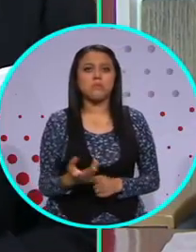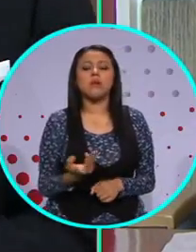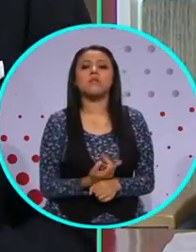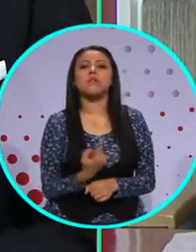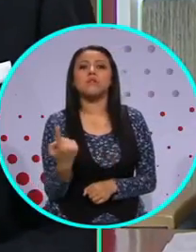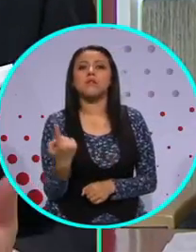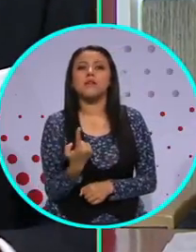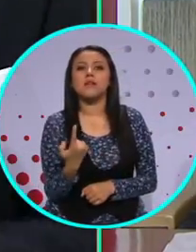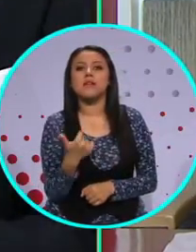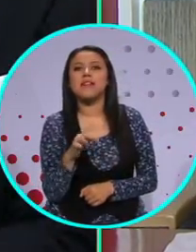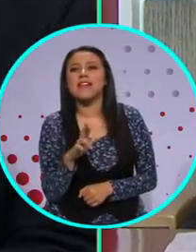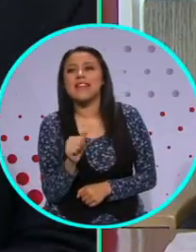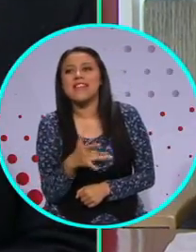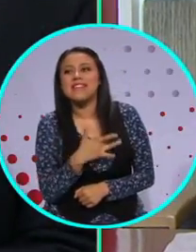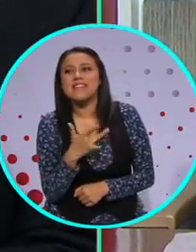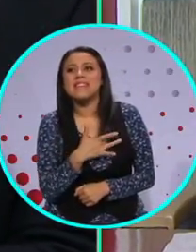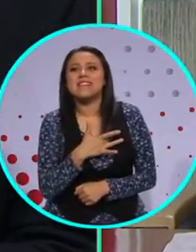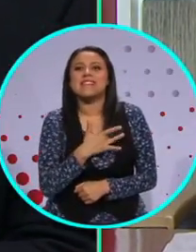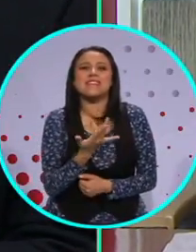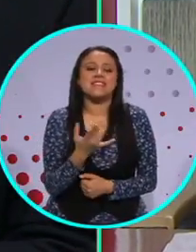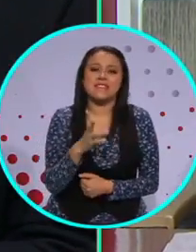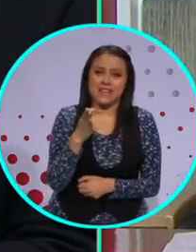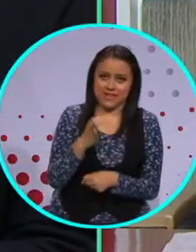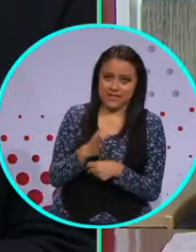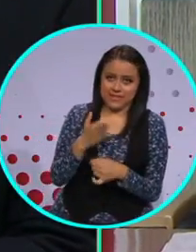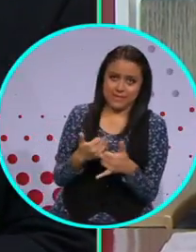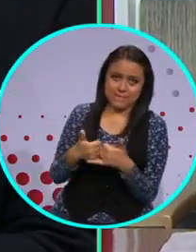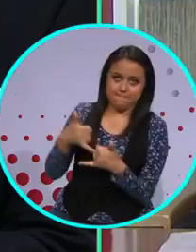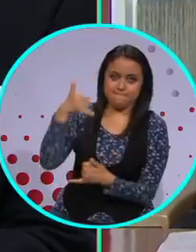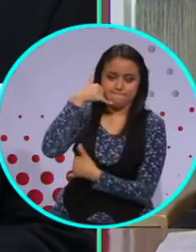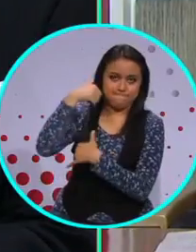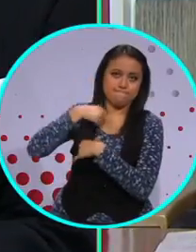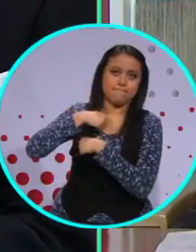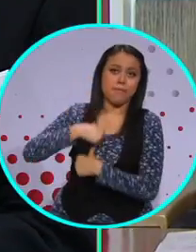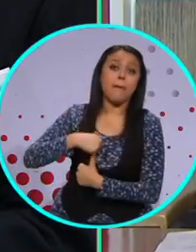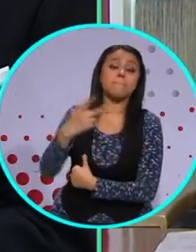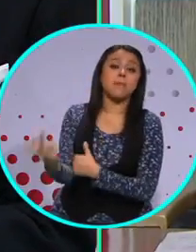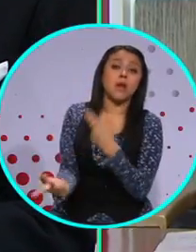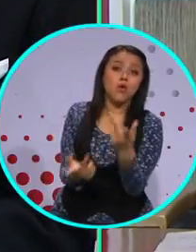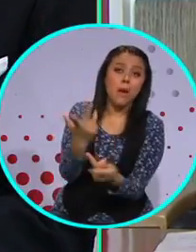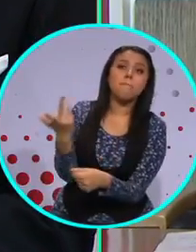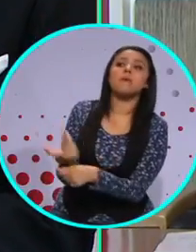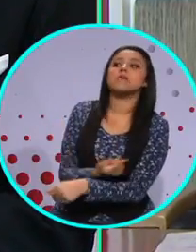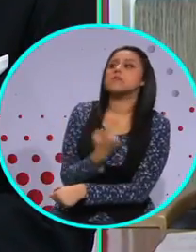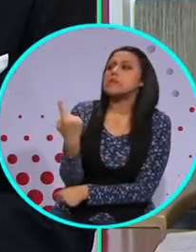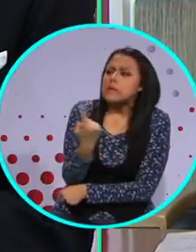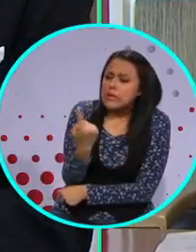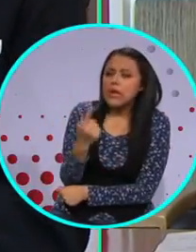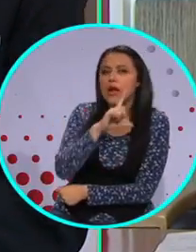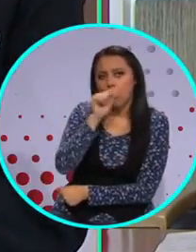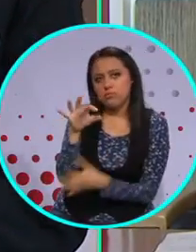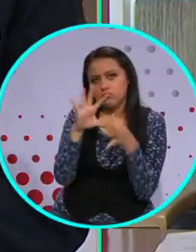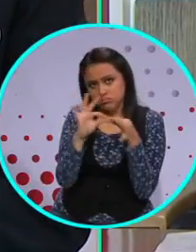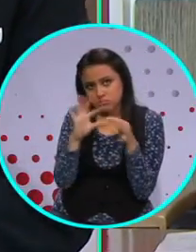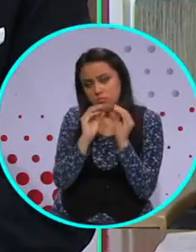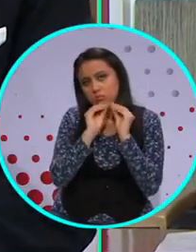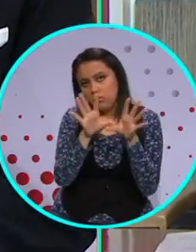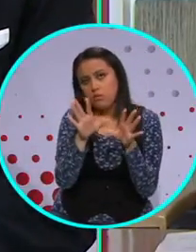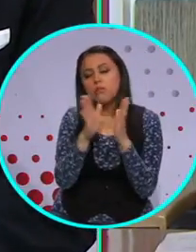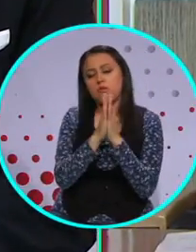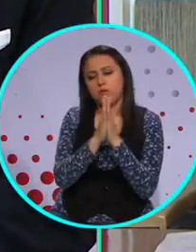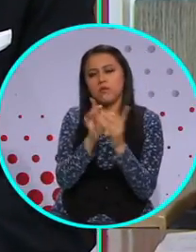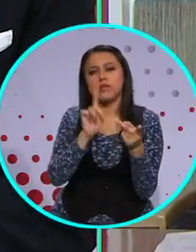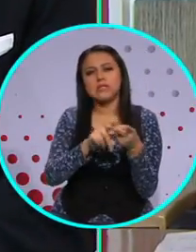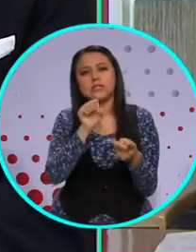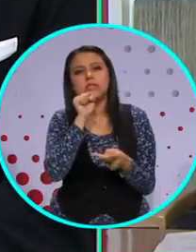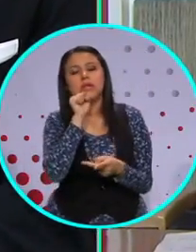claro puedo comunicar a la fiscalía a ver qué está pasando y en unos momentos pública